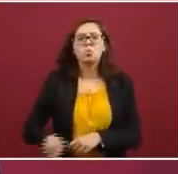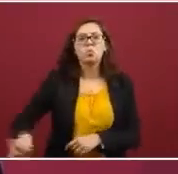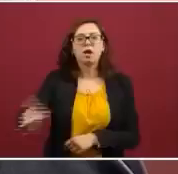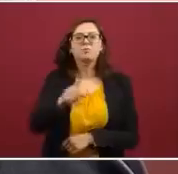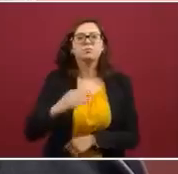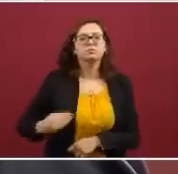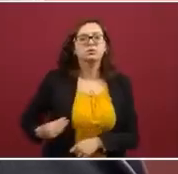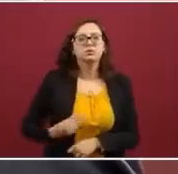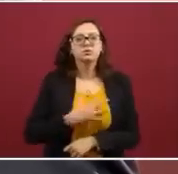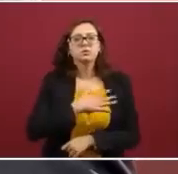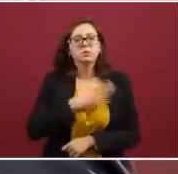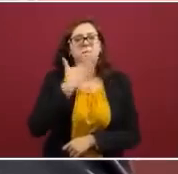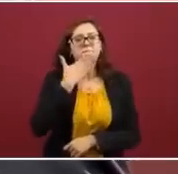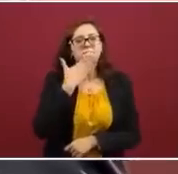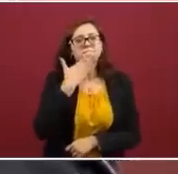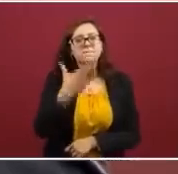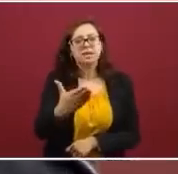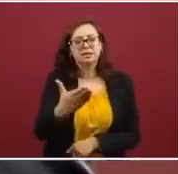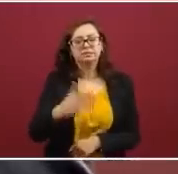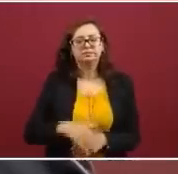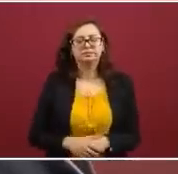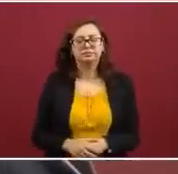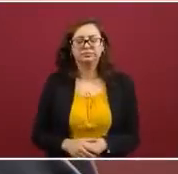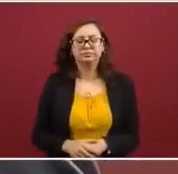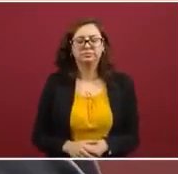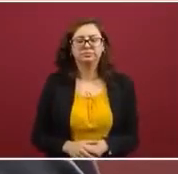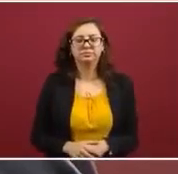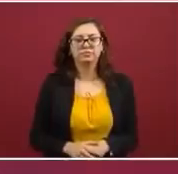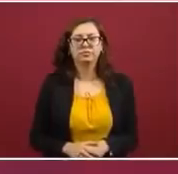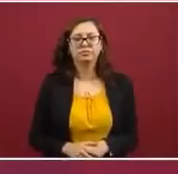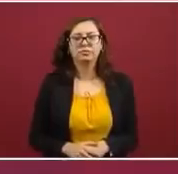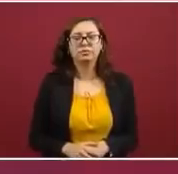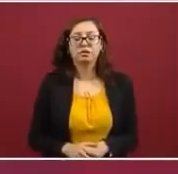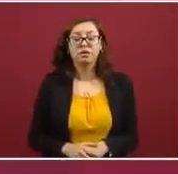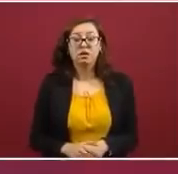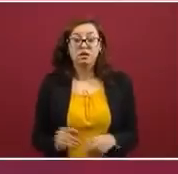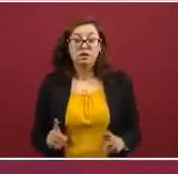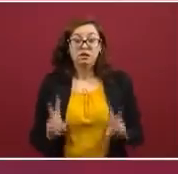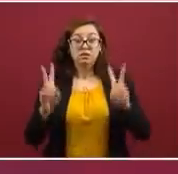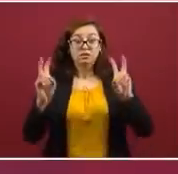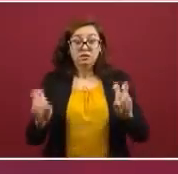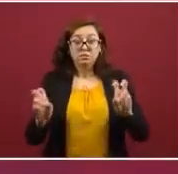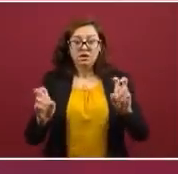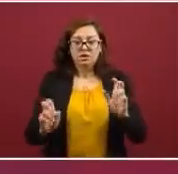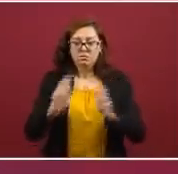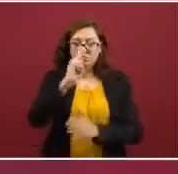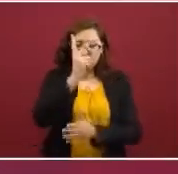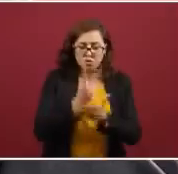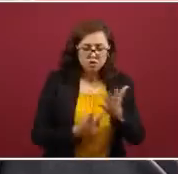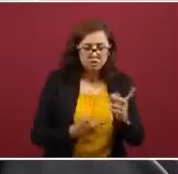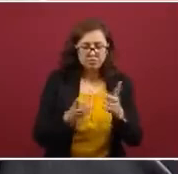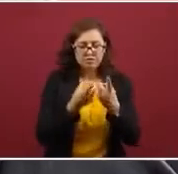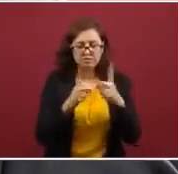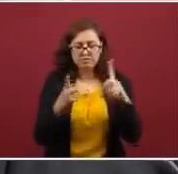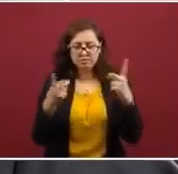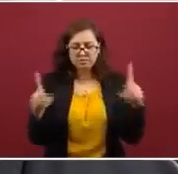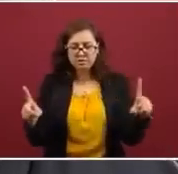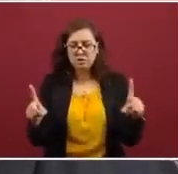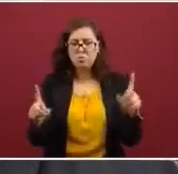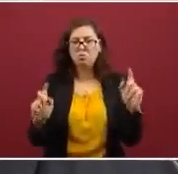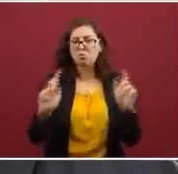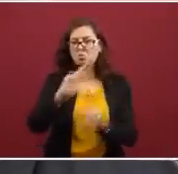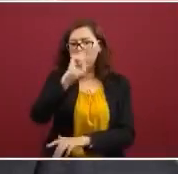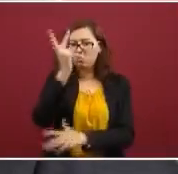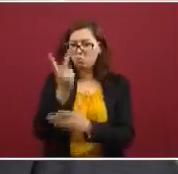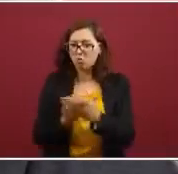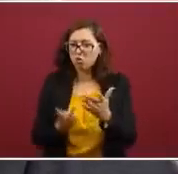Los programas de desarrollo, los programas para el bienestar